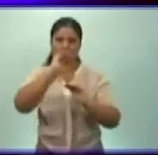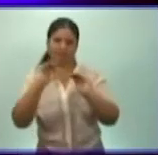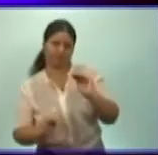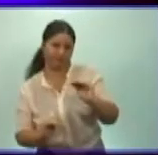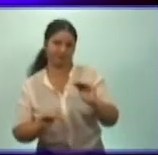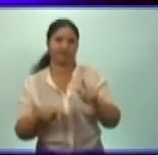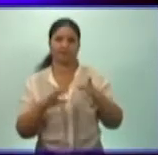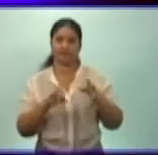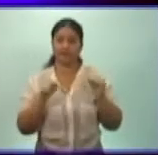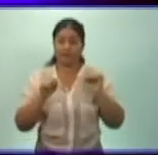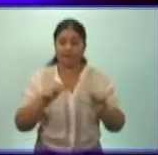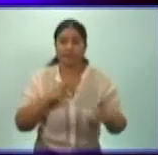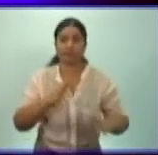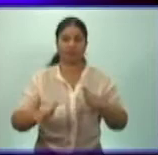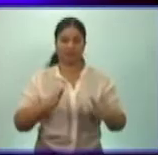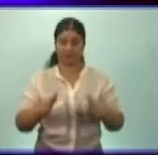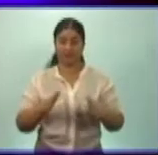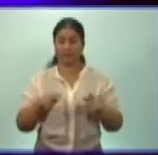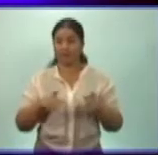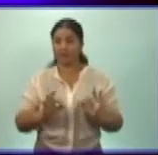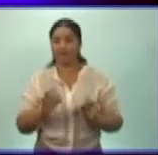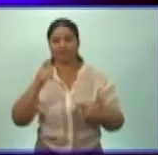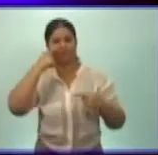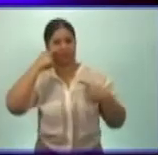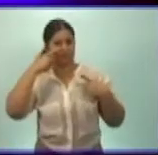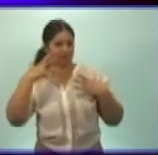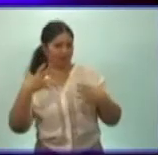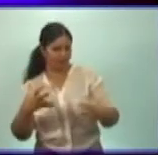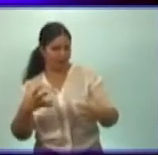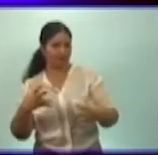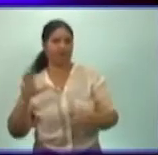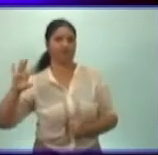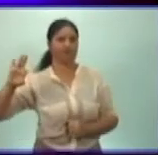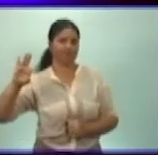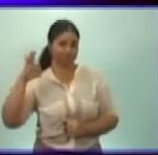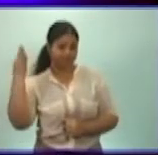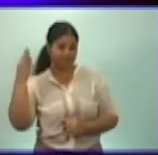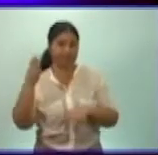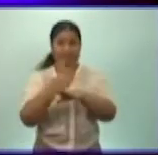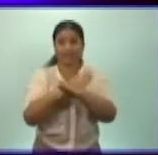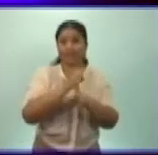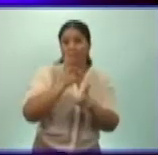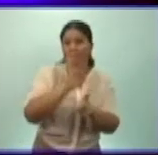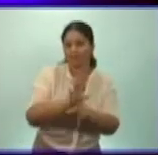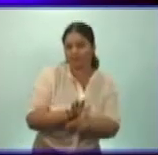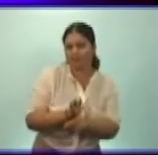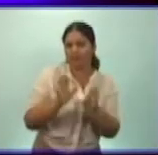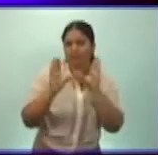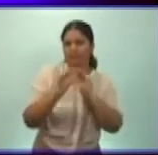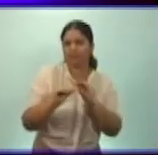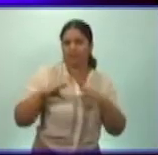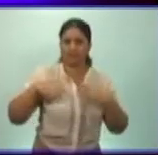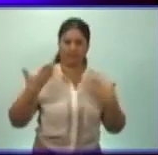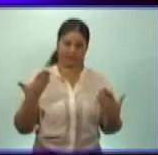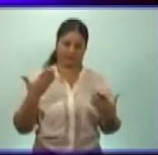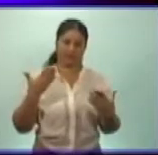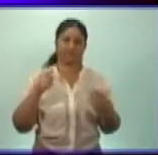Francia para toda la vida. Por tanto, yo quisiera comenzar antes con la siguiente expresión.